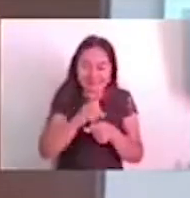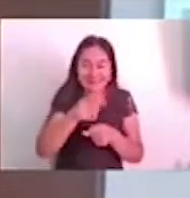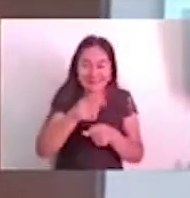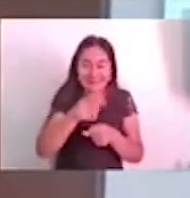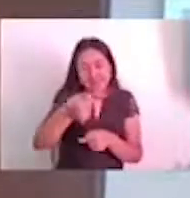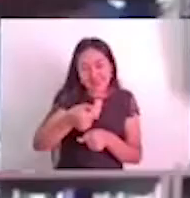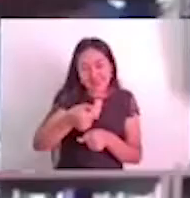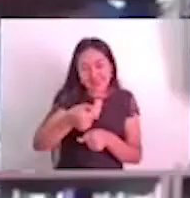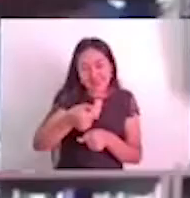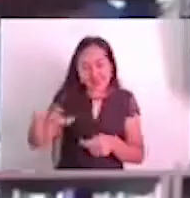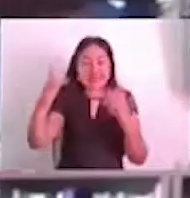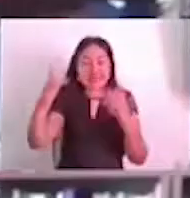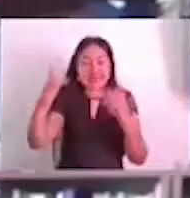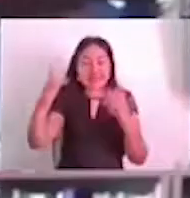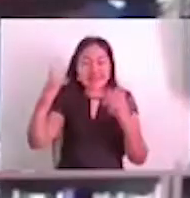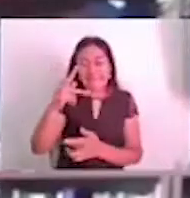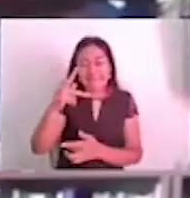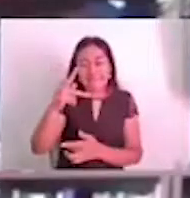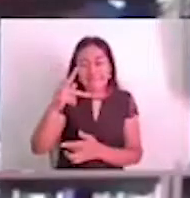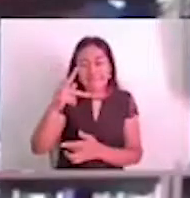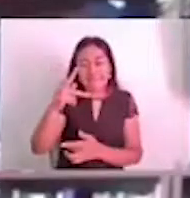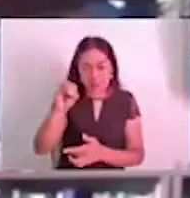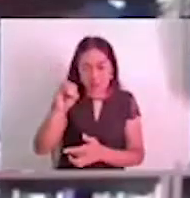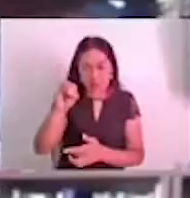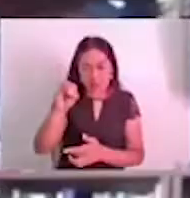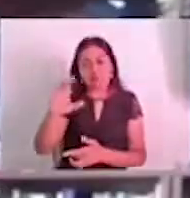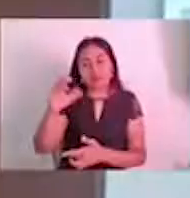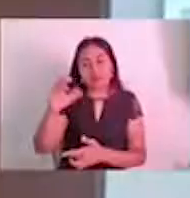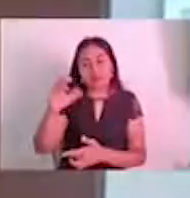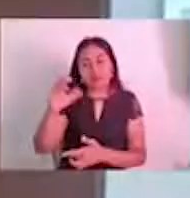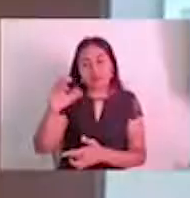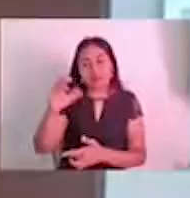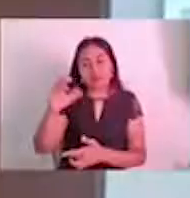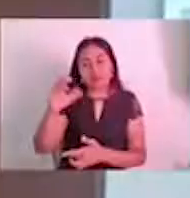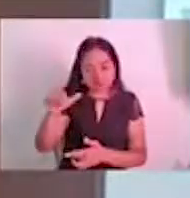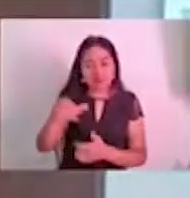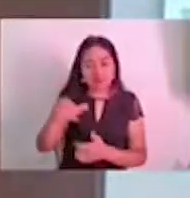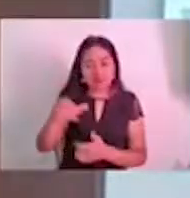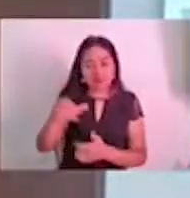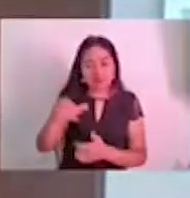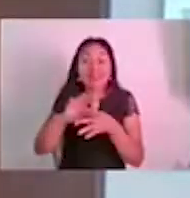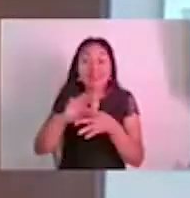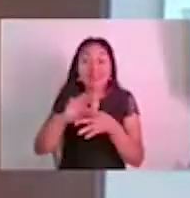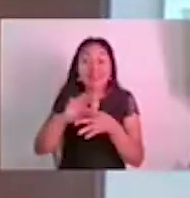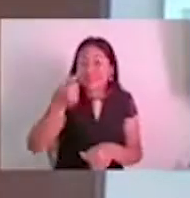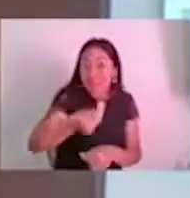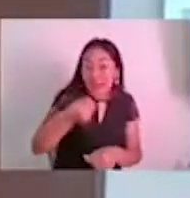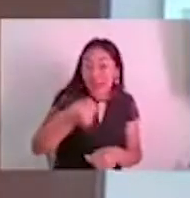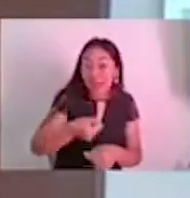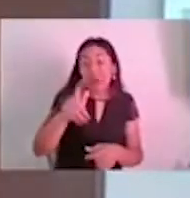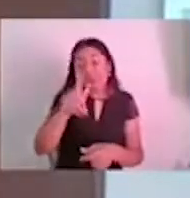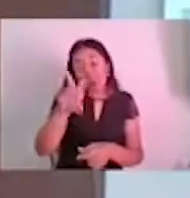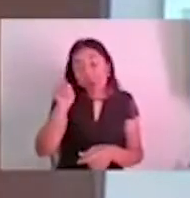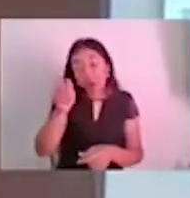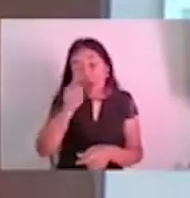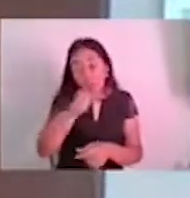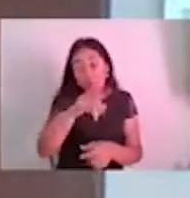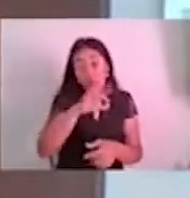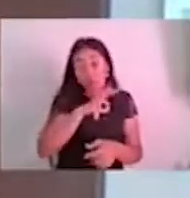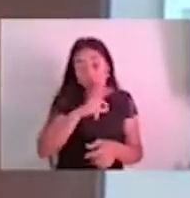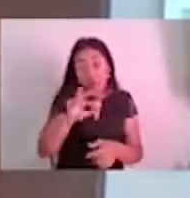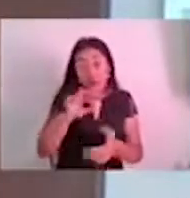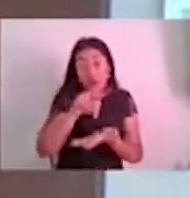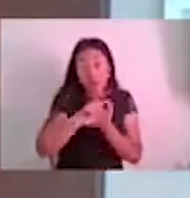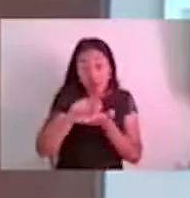Hombre, gracias. Florencio López, saludos, doctor, ¿habrá posibilidad que regale algunos libros de usted con